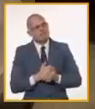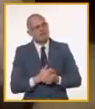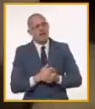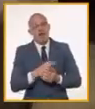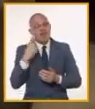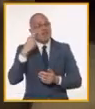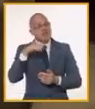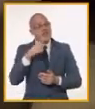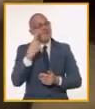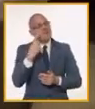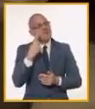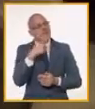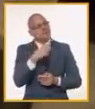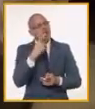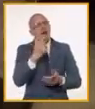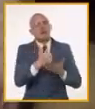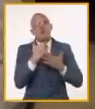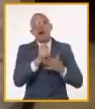me vio a mí.